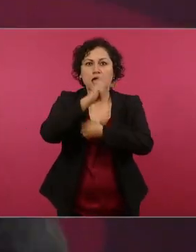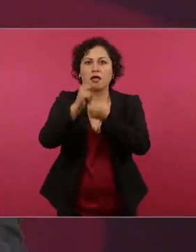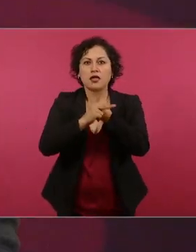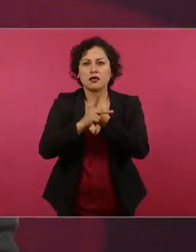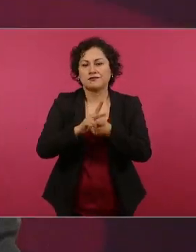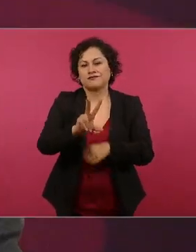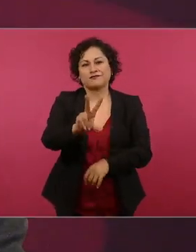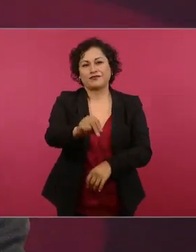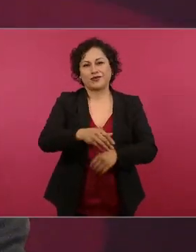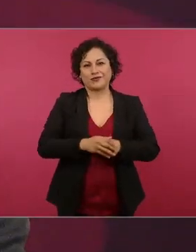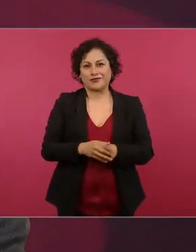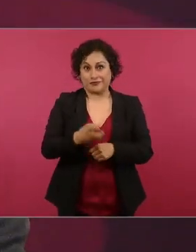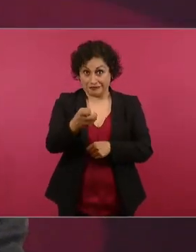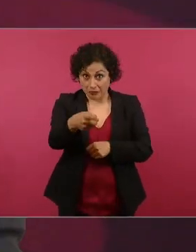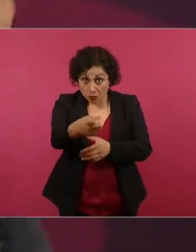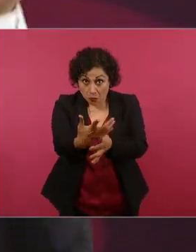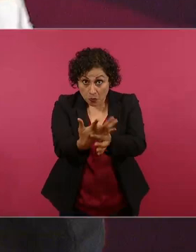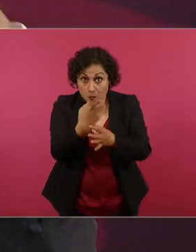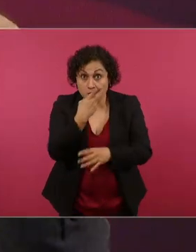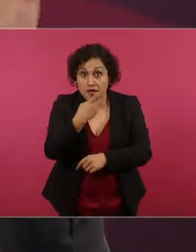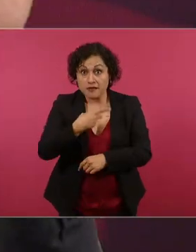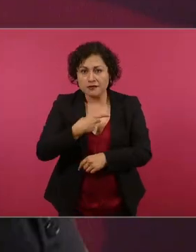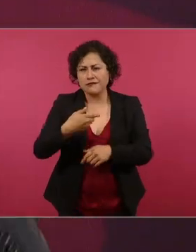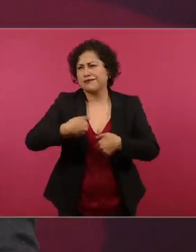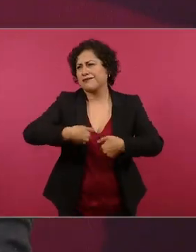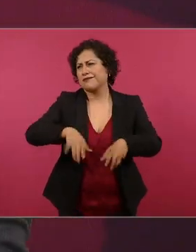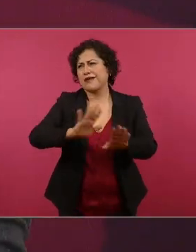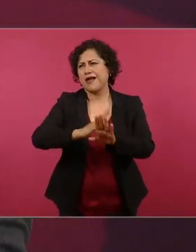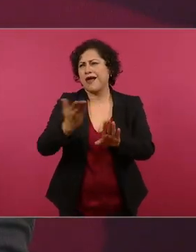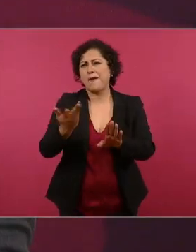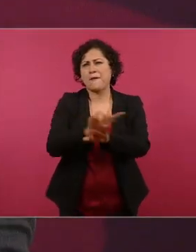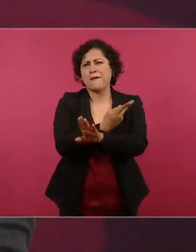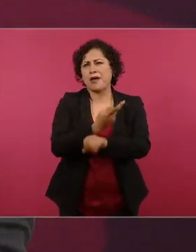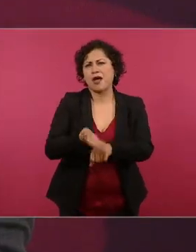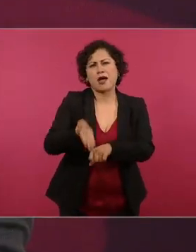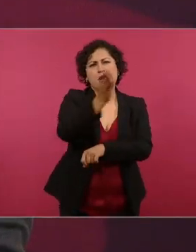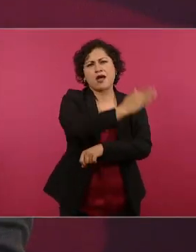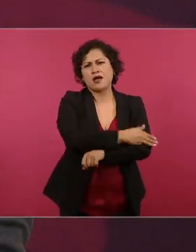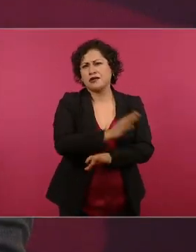ya pasó. Eso también es de lo que